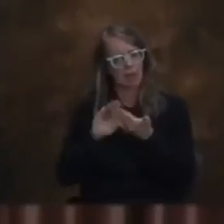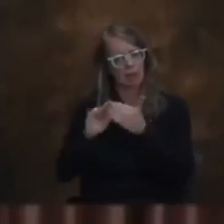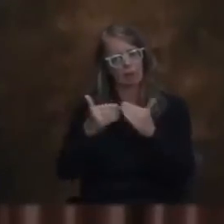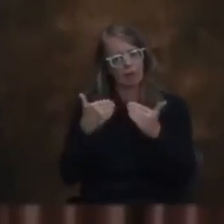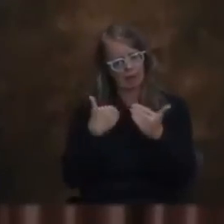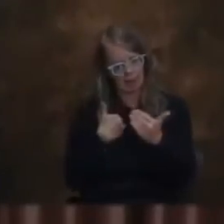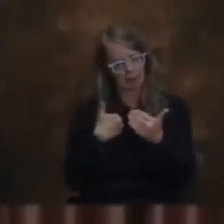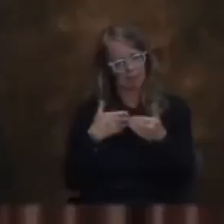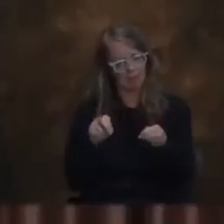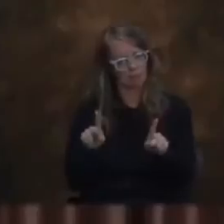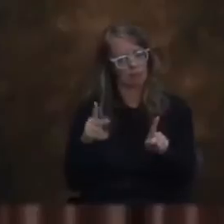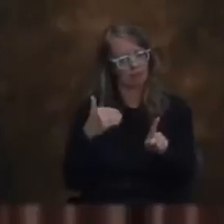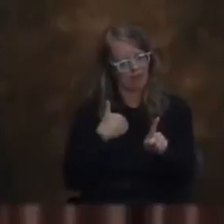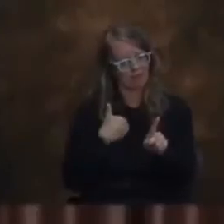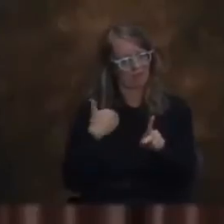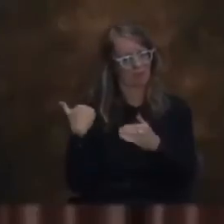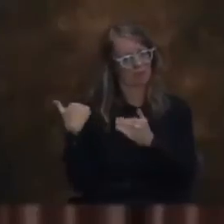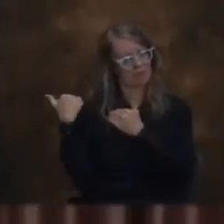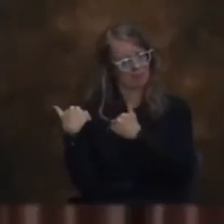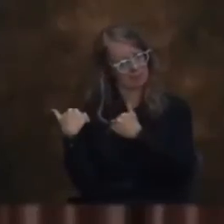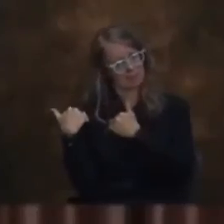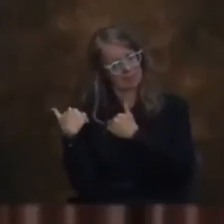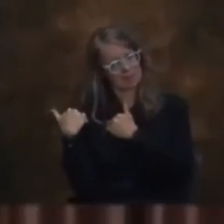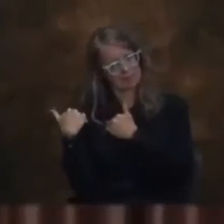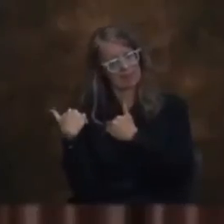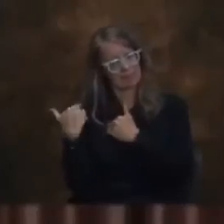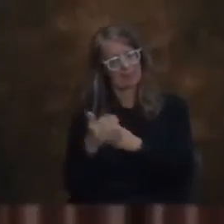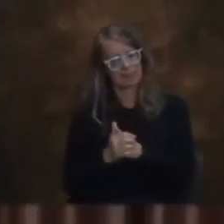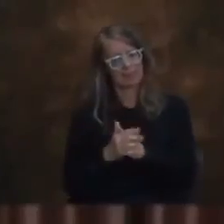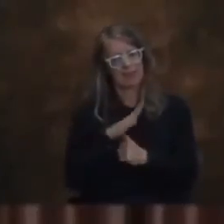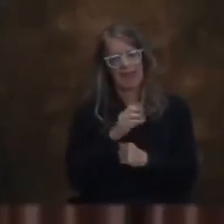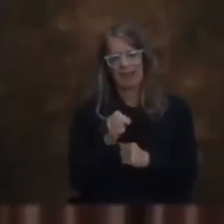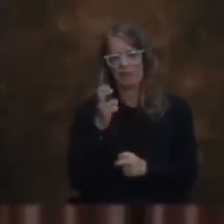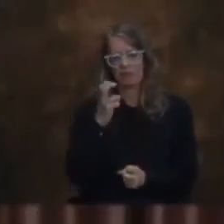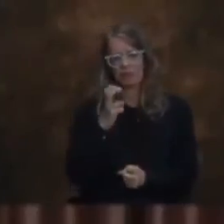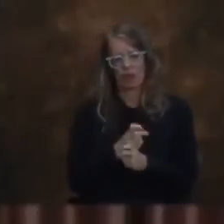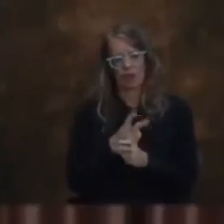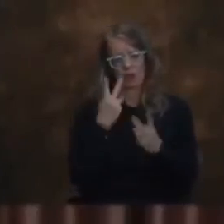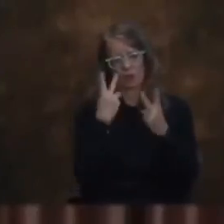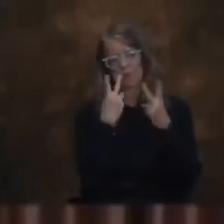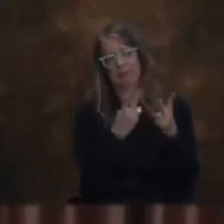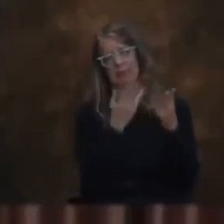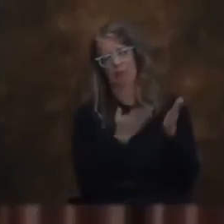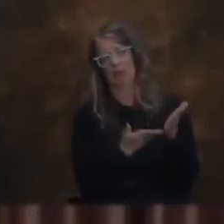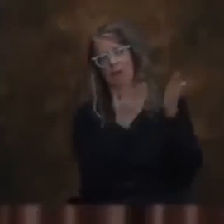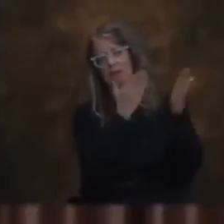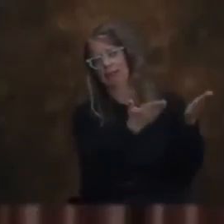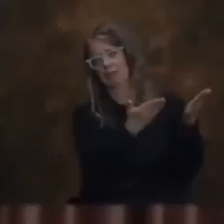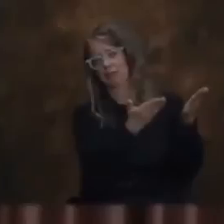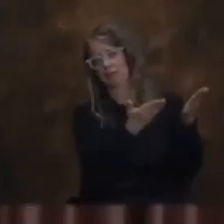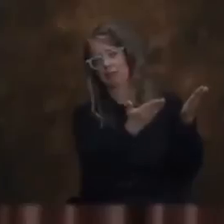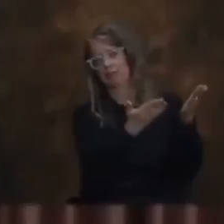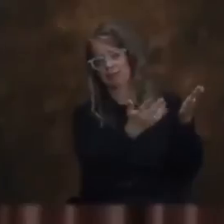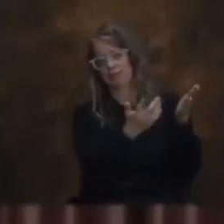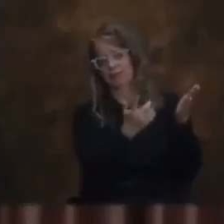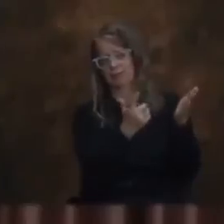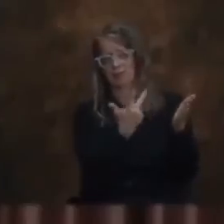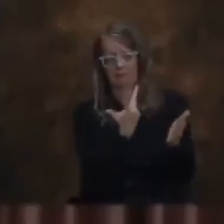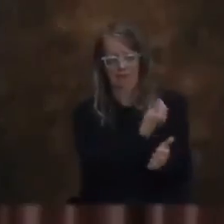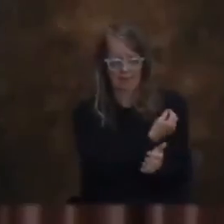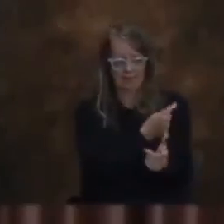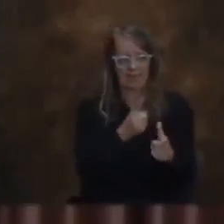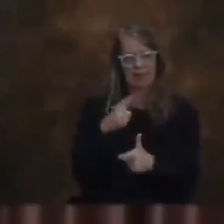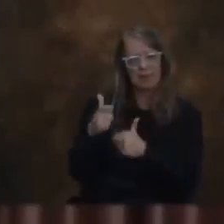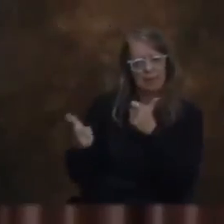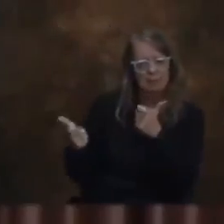y es bien difícil ver las recomendaciones y verlas las cosas que los comunes